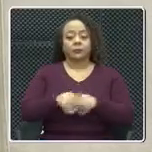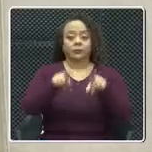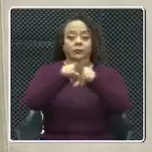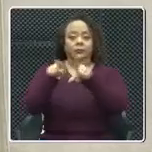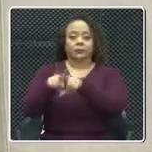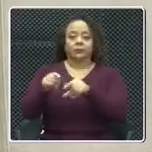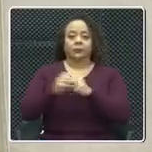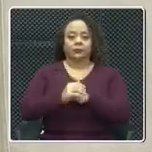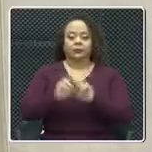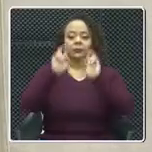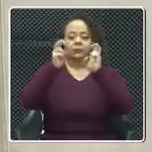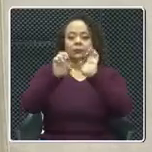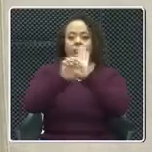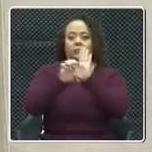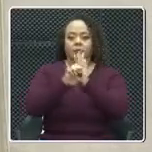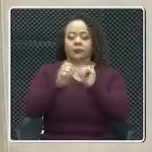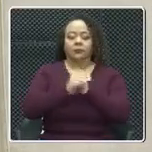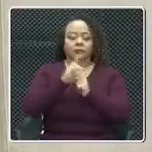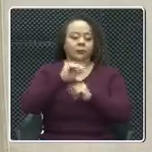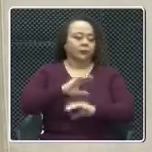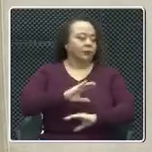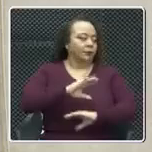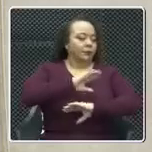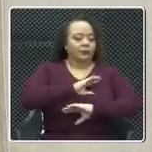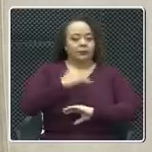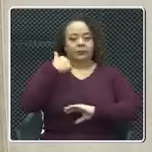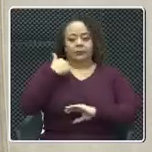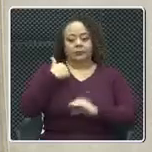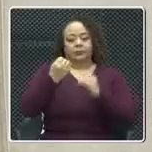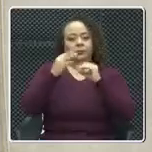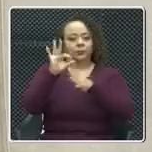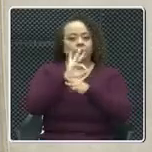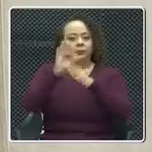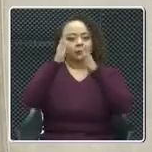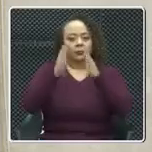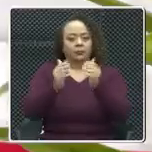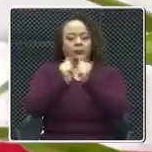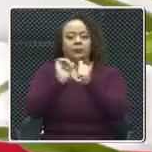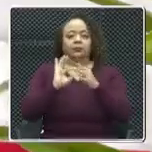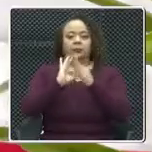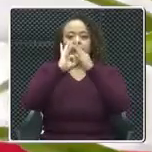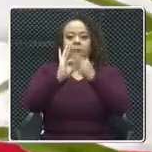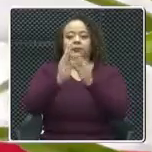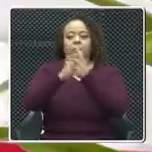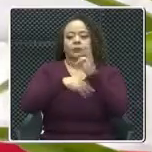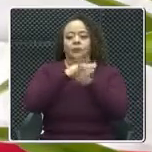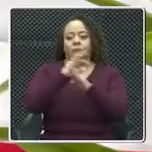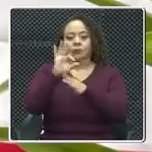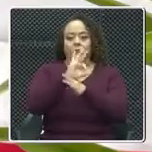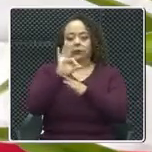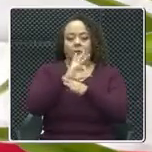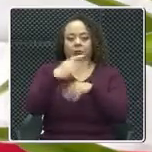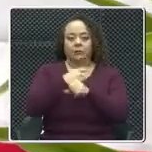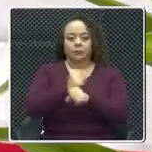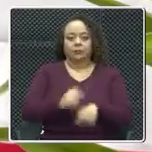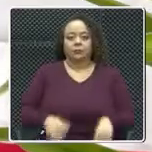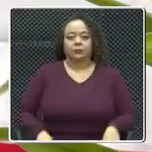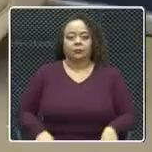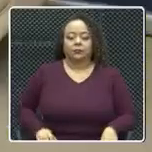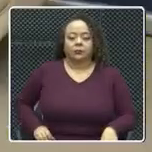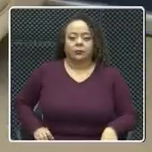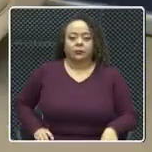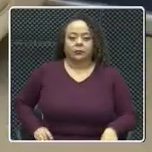También, ¿verdad? El tema, por ejemplo, de la insatisfacción que han tenido muchos funcionarios con respecto al tipo de funciones que realizan. De